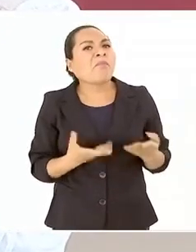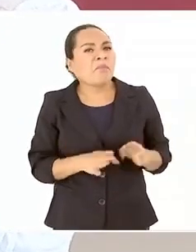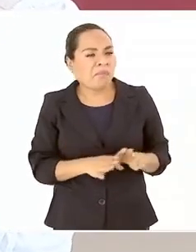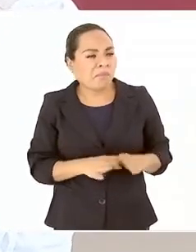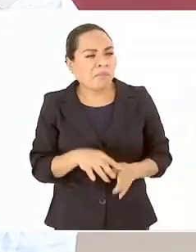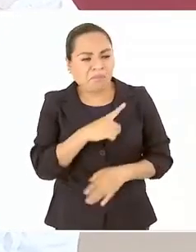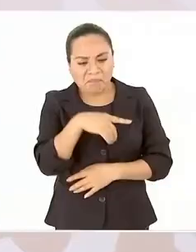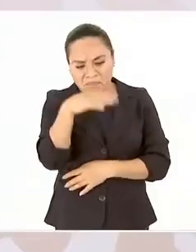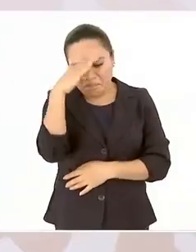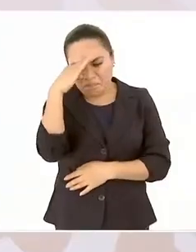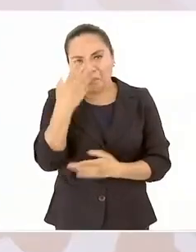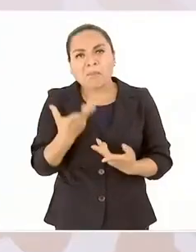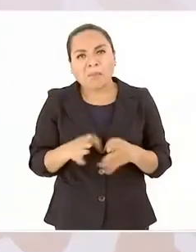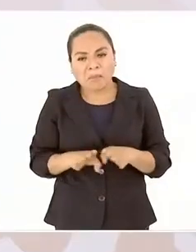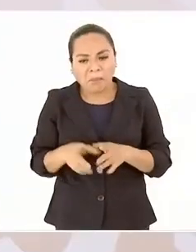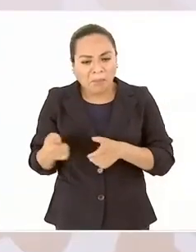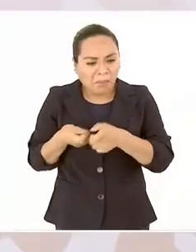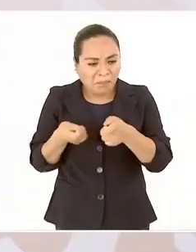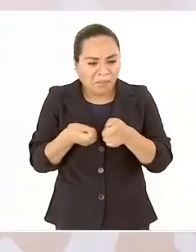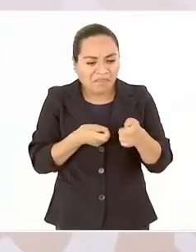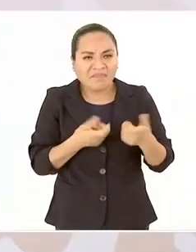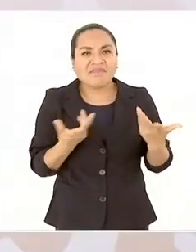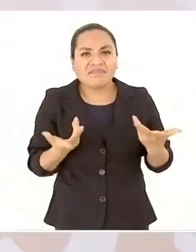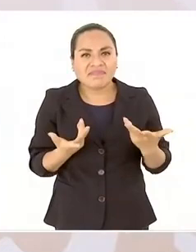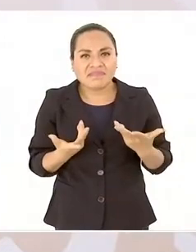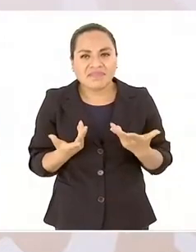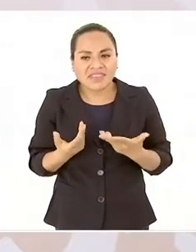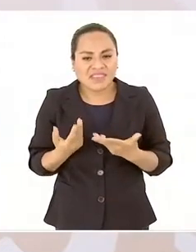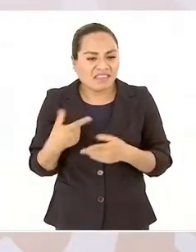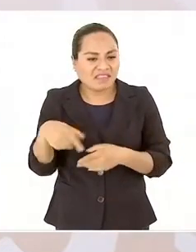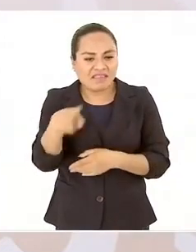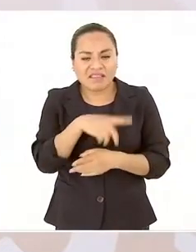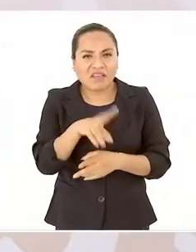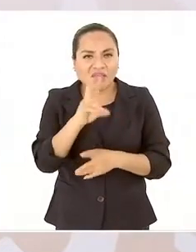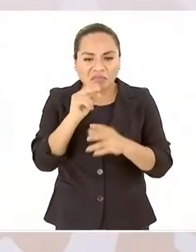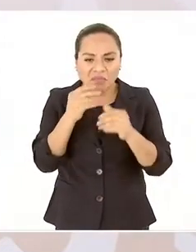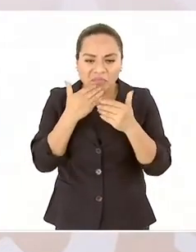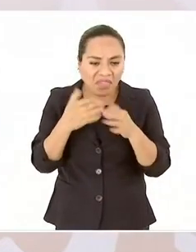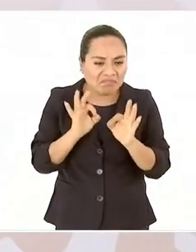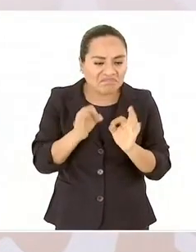¿Cómo está pensando? Si hay tanto rezago,